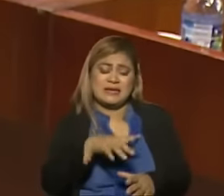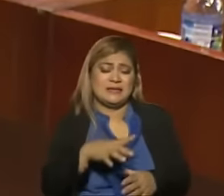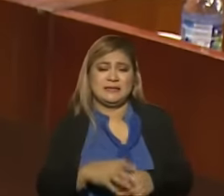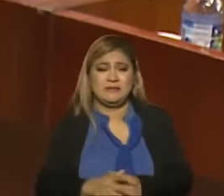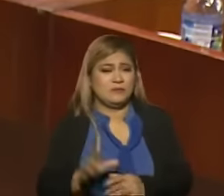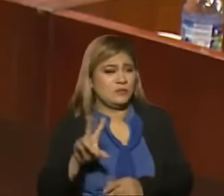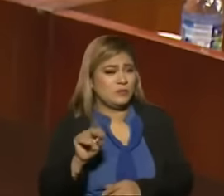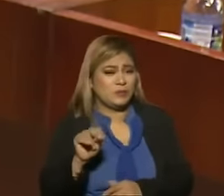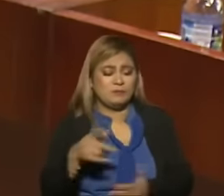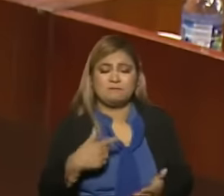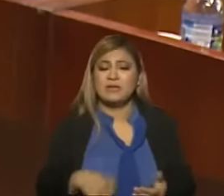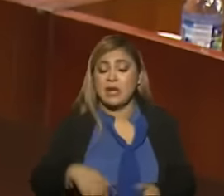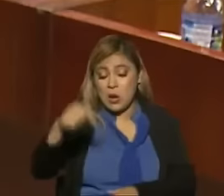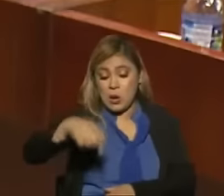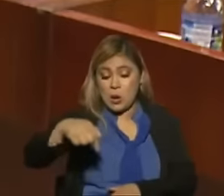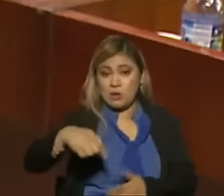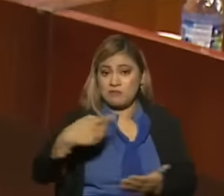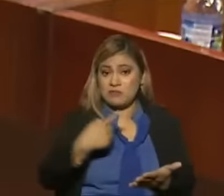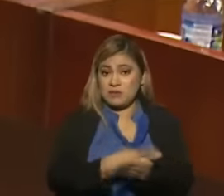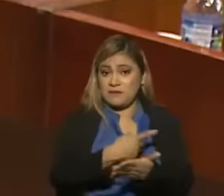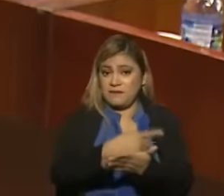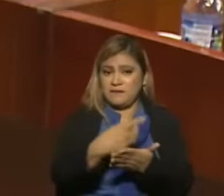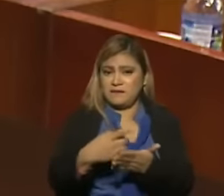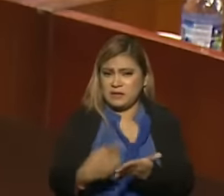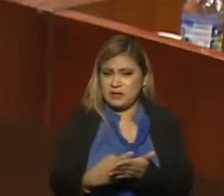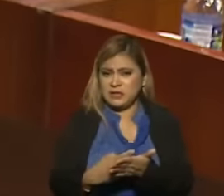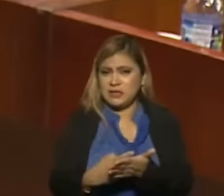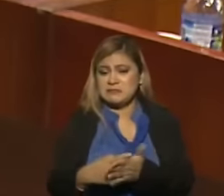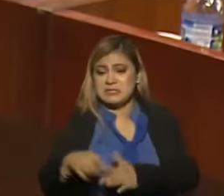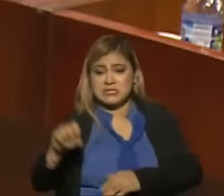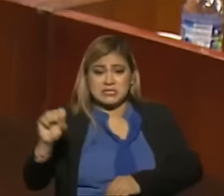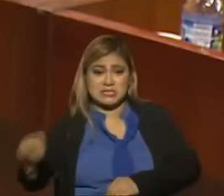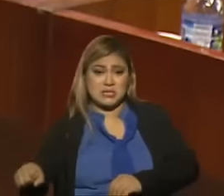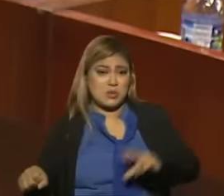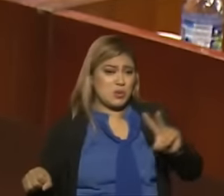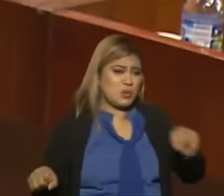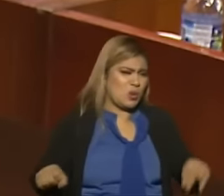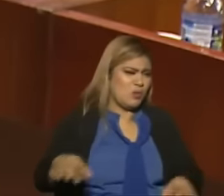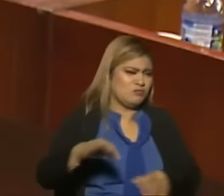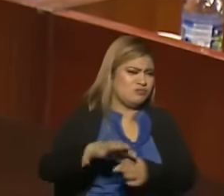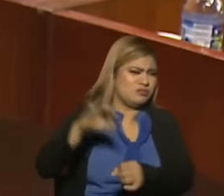El debate de hoy es a favor o en contra de este contrato, que no nos engañen.